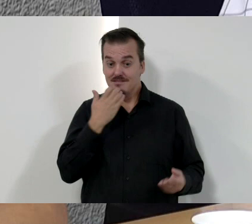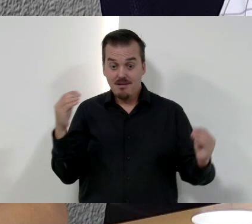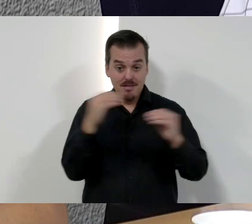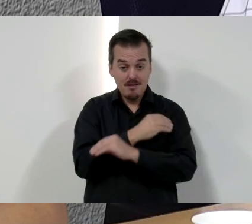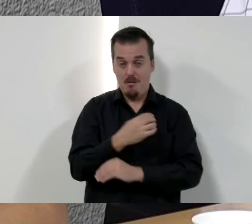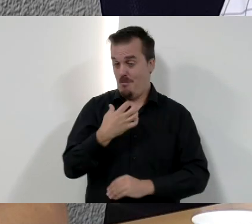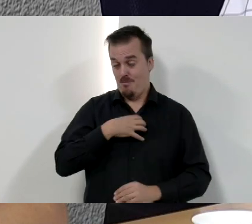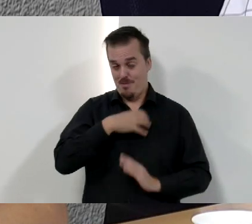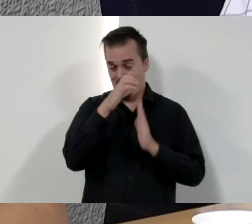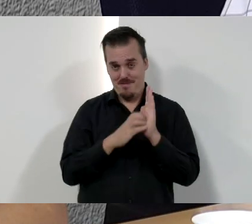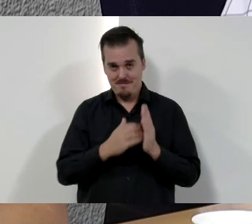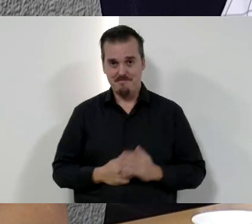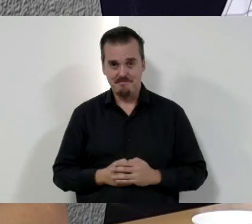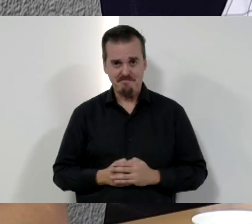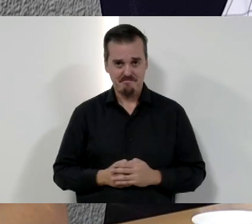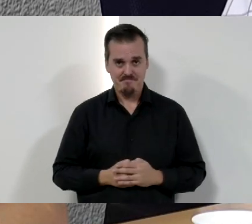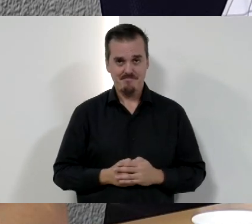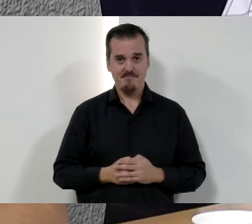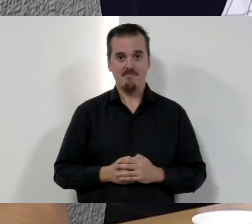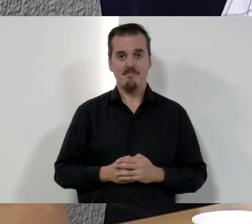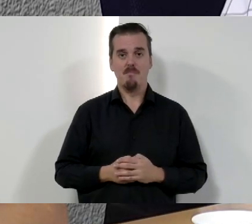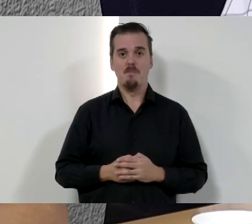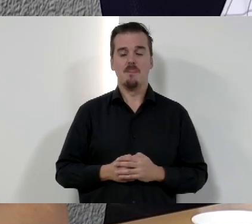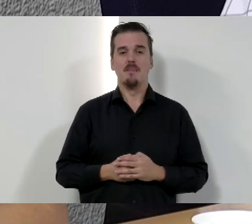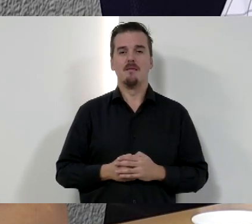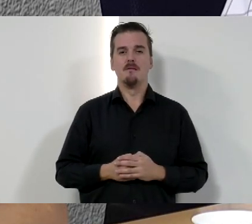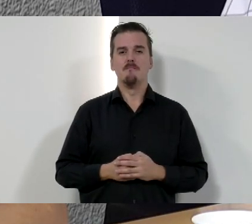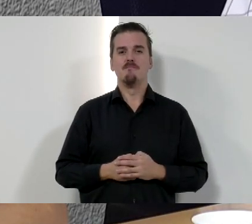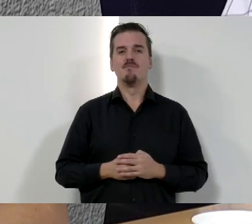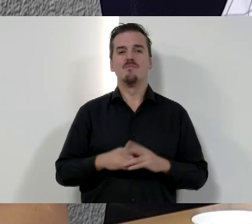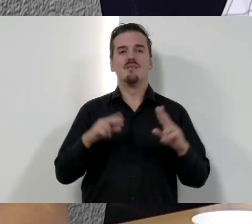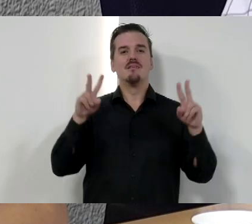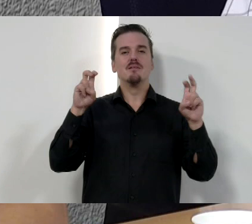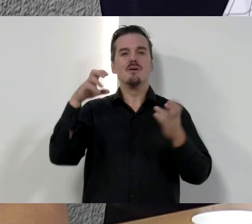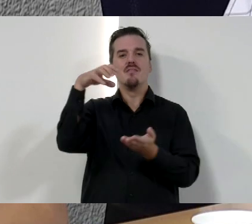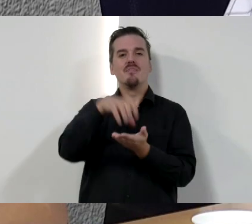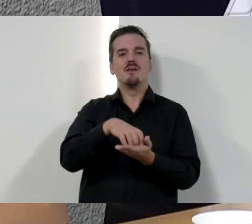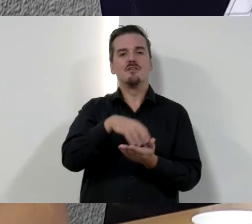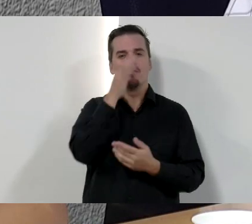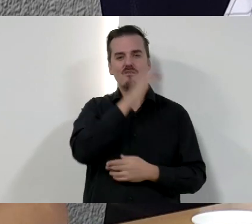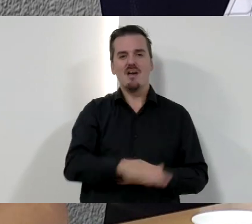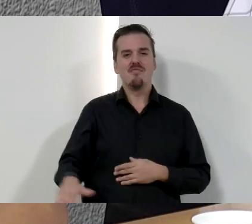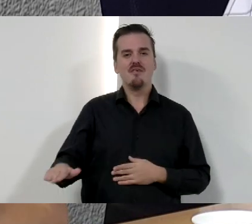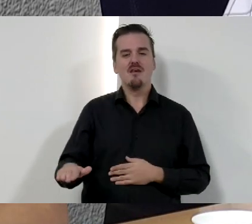En cuanto a lo del centro de la infancia, ya existen